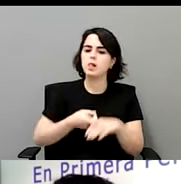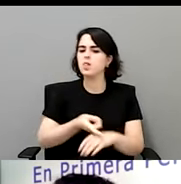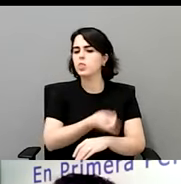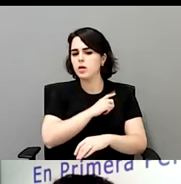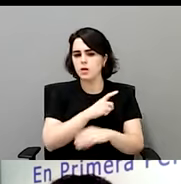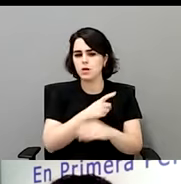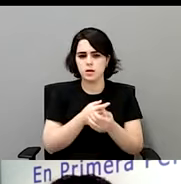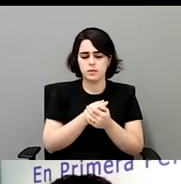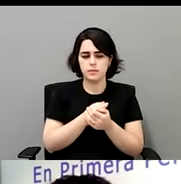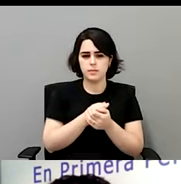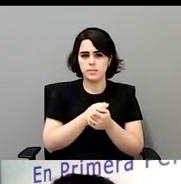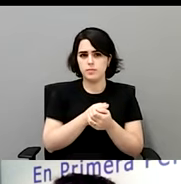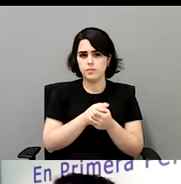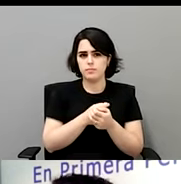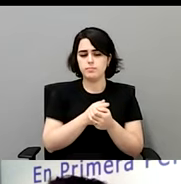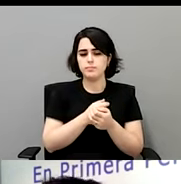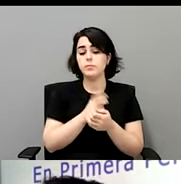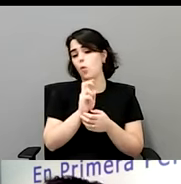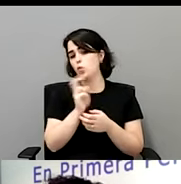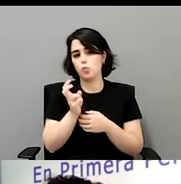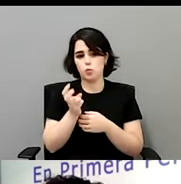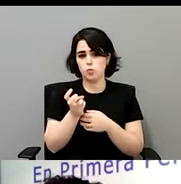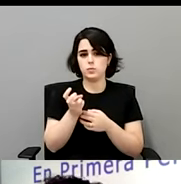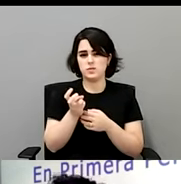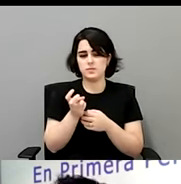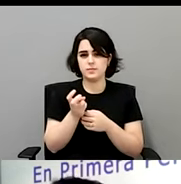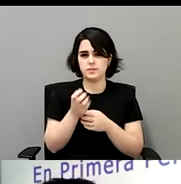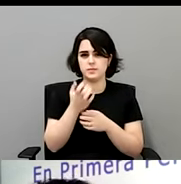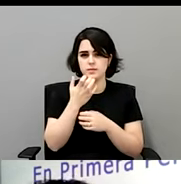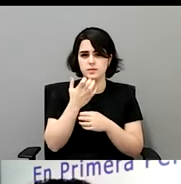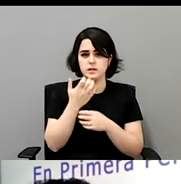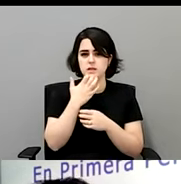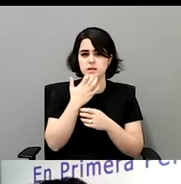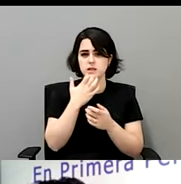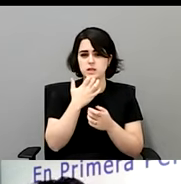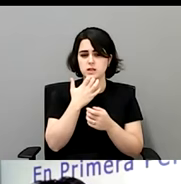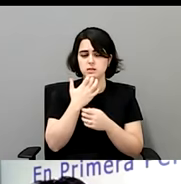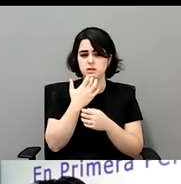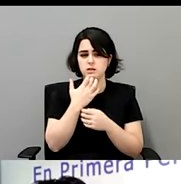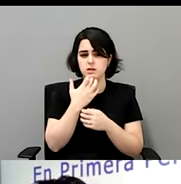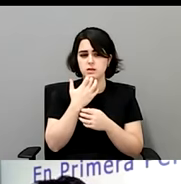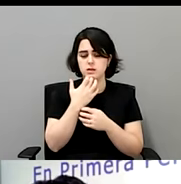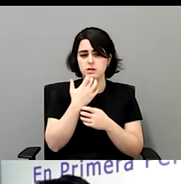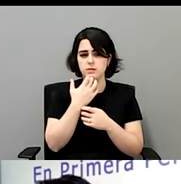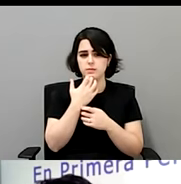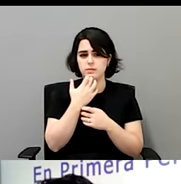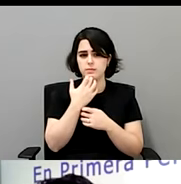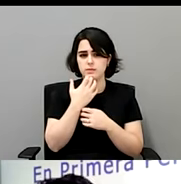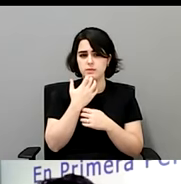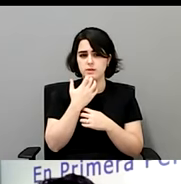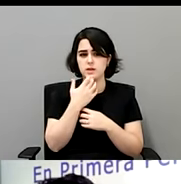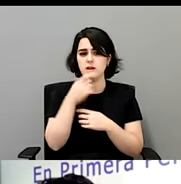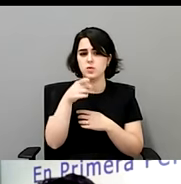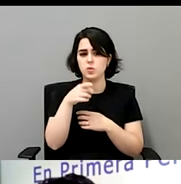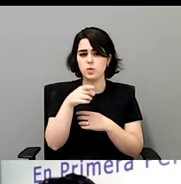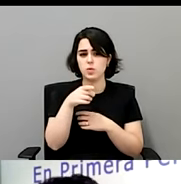Y luego otra cosa, si tienes a tus padres, ¿para qué quieres? Que a mí eso es lo que